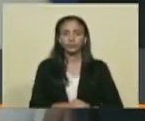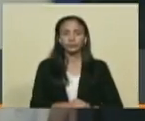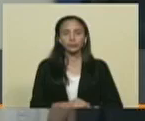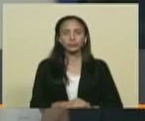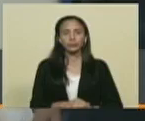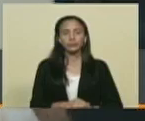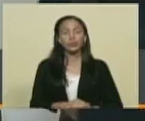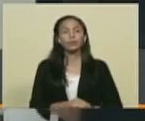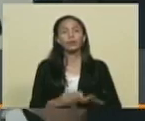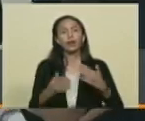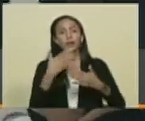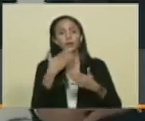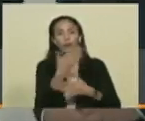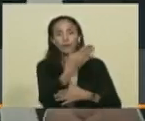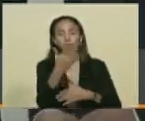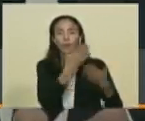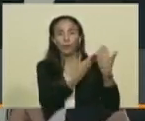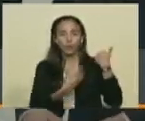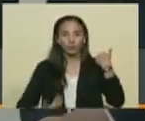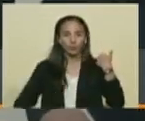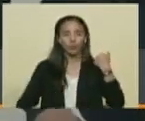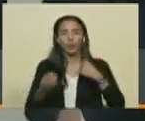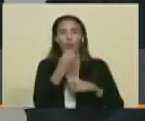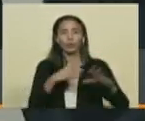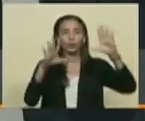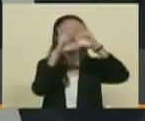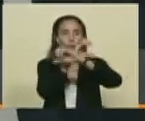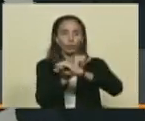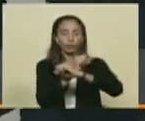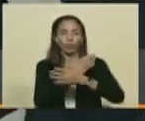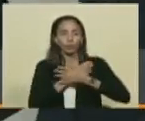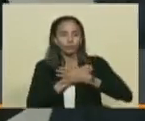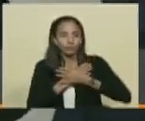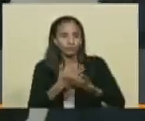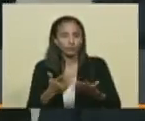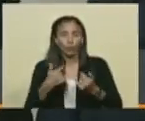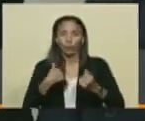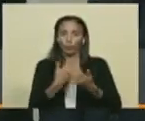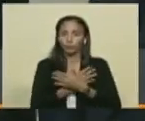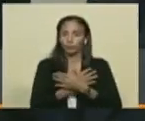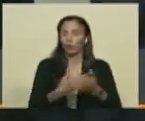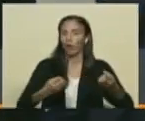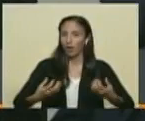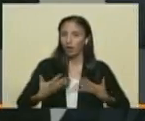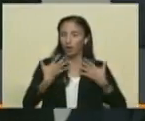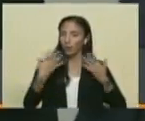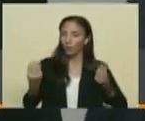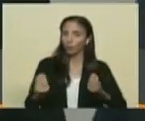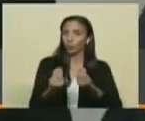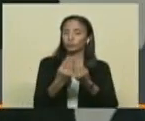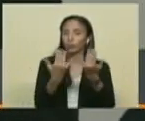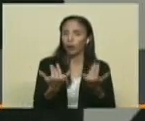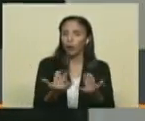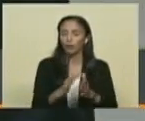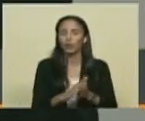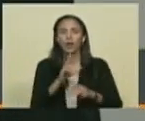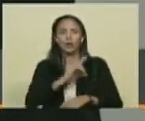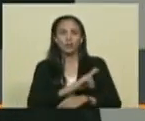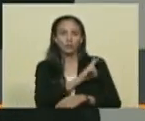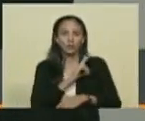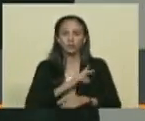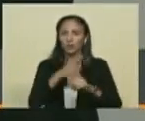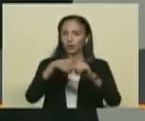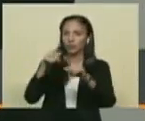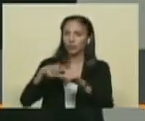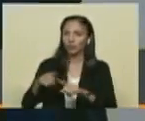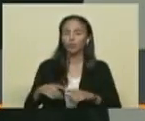Señor presidente, muchas gracias y muy buenas noches. Es un privilegio estar con usted, con el canciller Vargas y con todo el